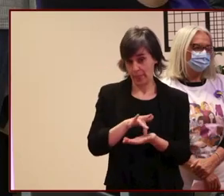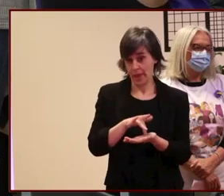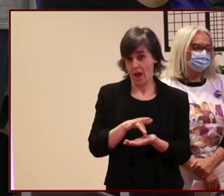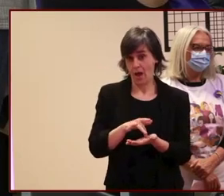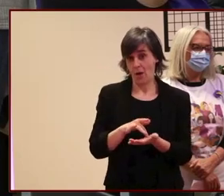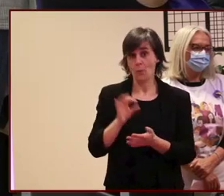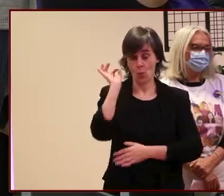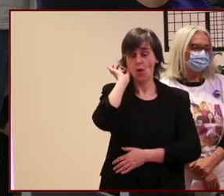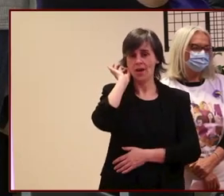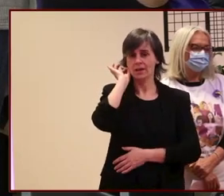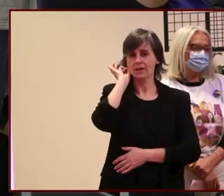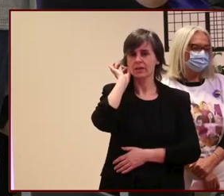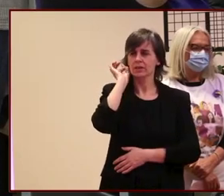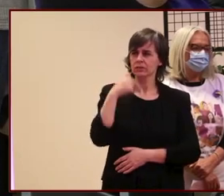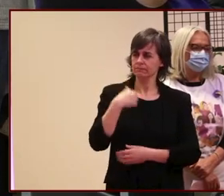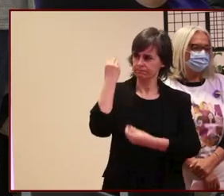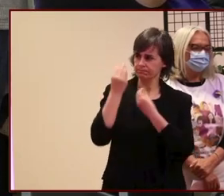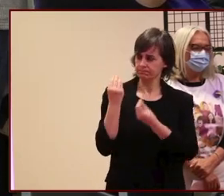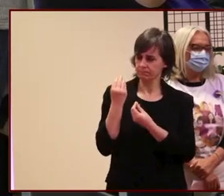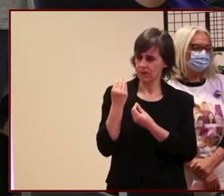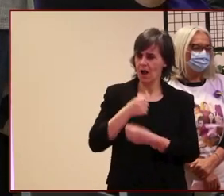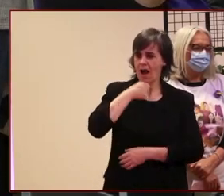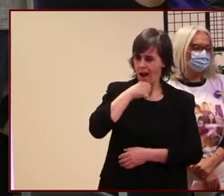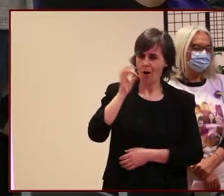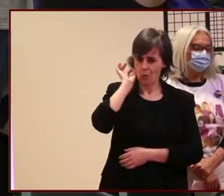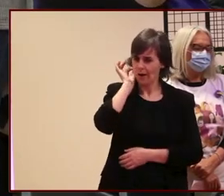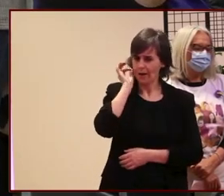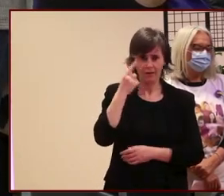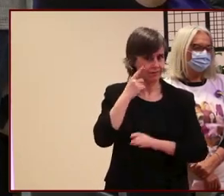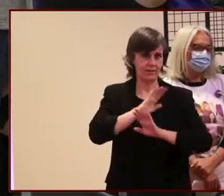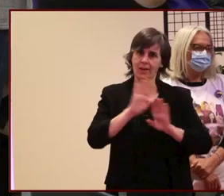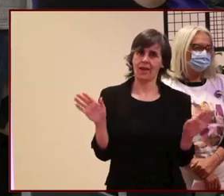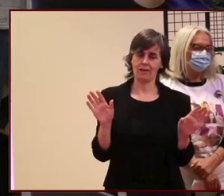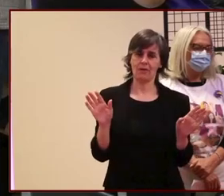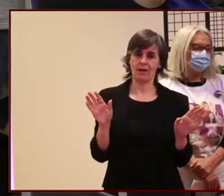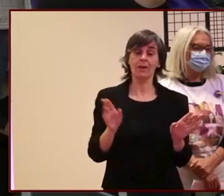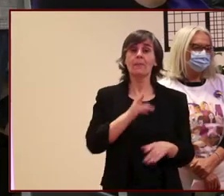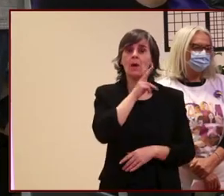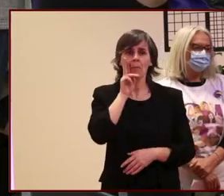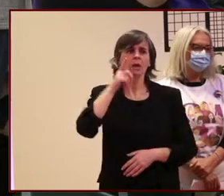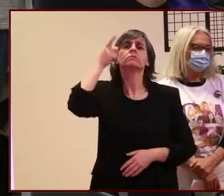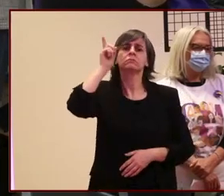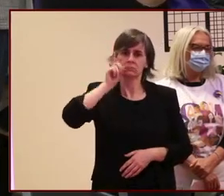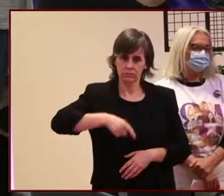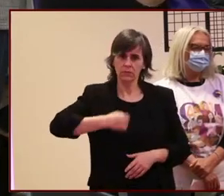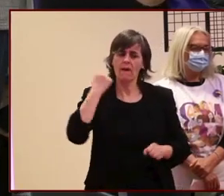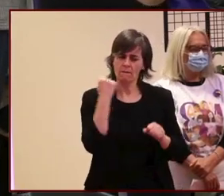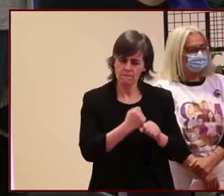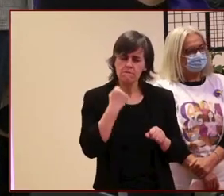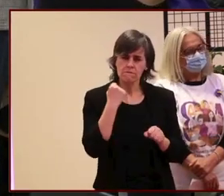pero abuela soy una heroína es mamá también porque trabajo mucho